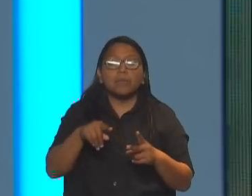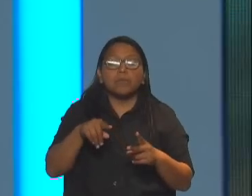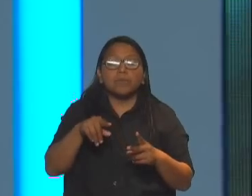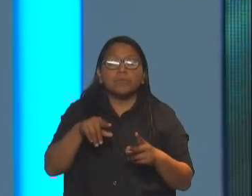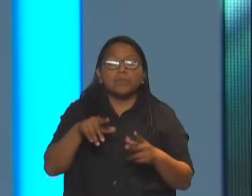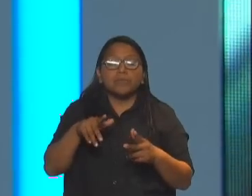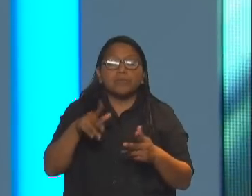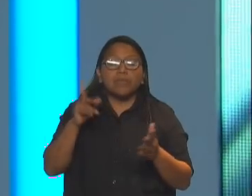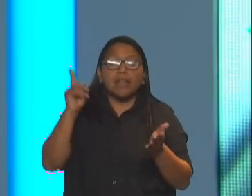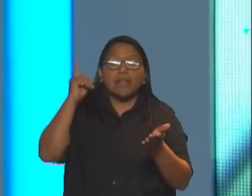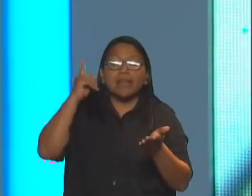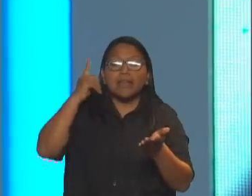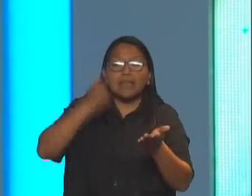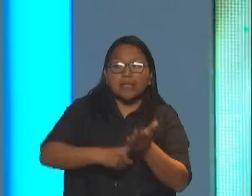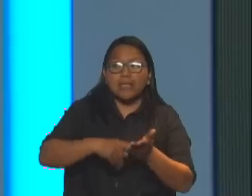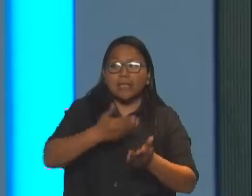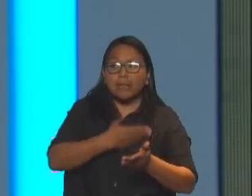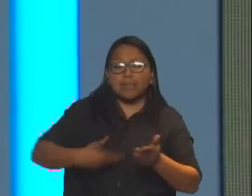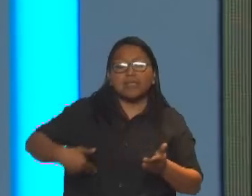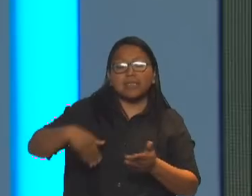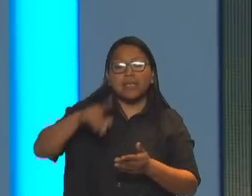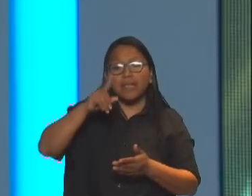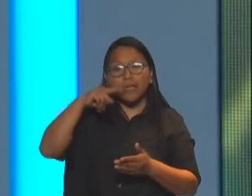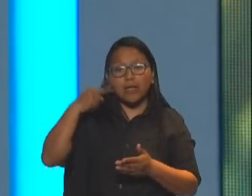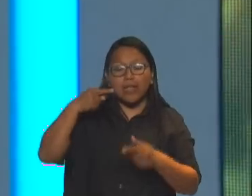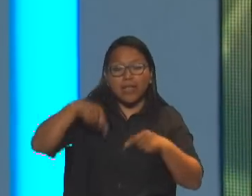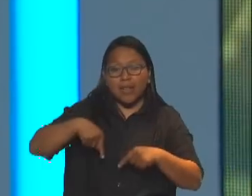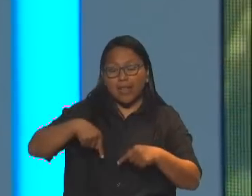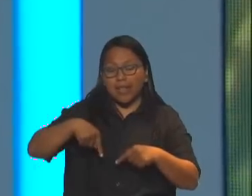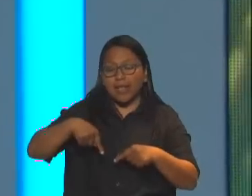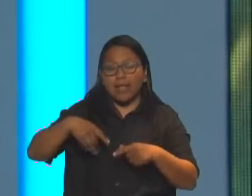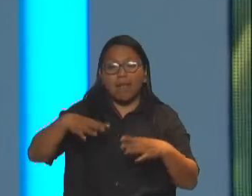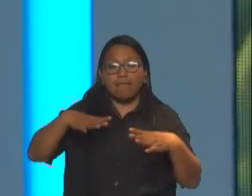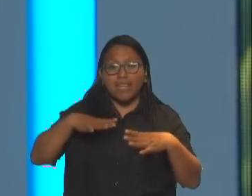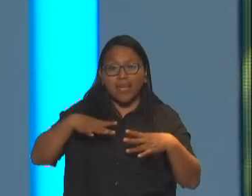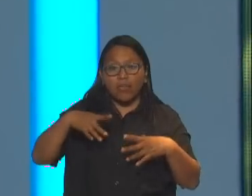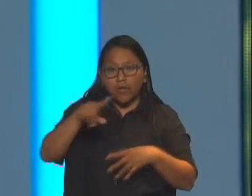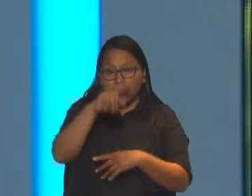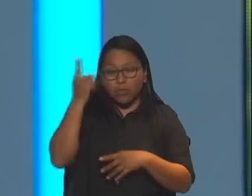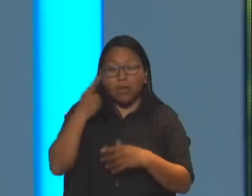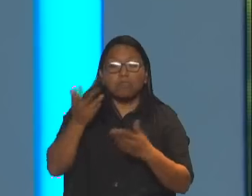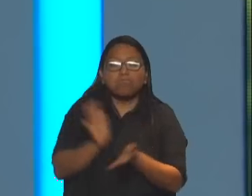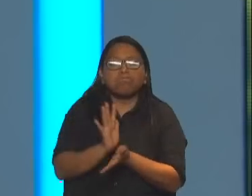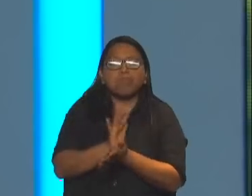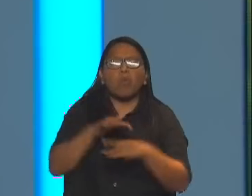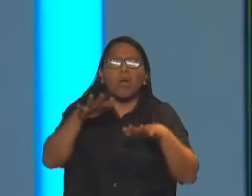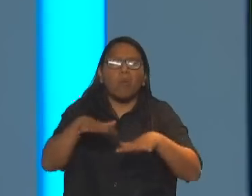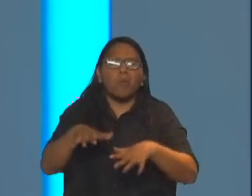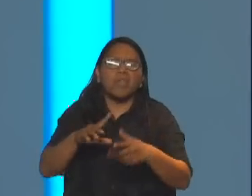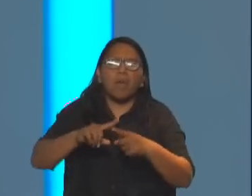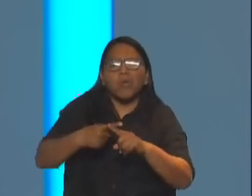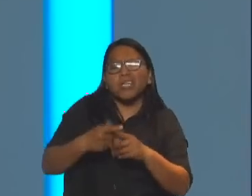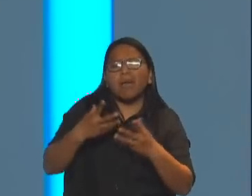el decreto del presidente de declarar decretar hoy este feriado como una movida política para